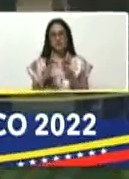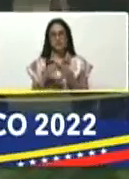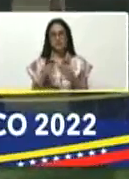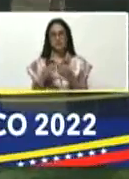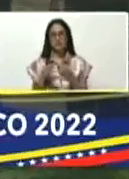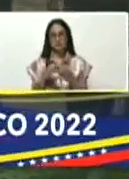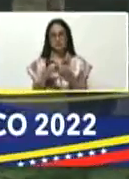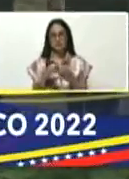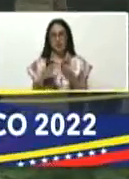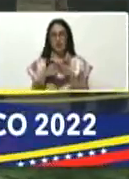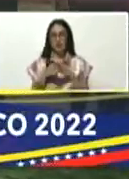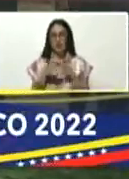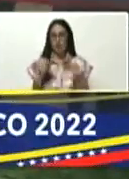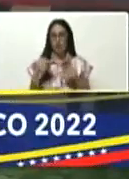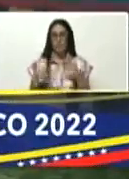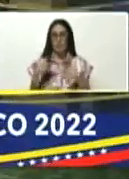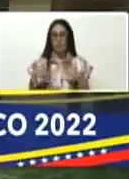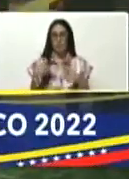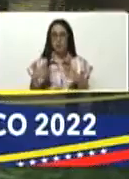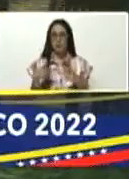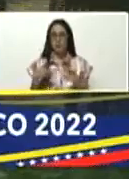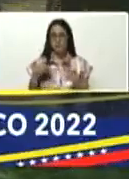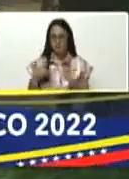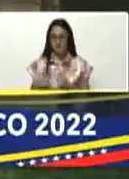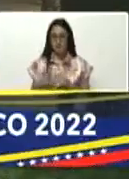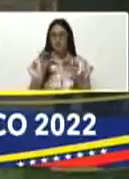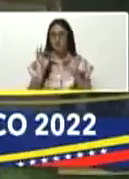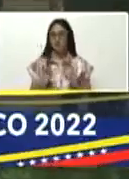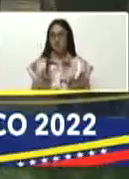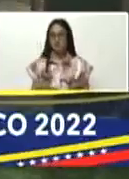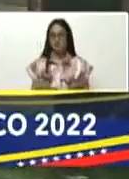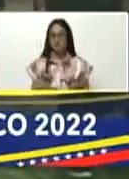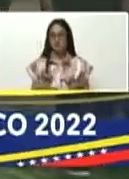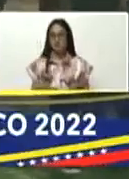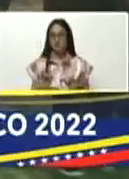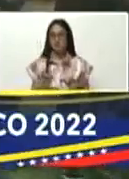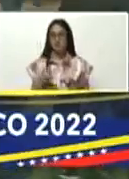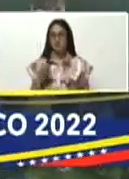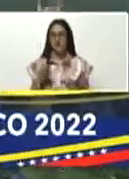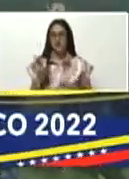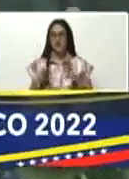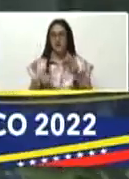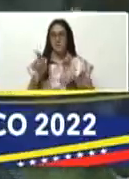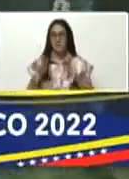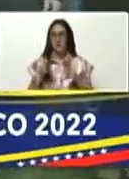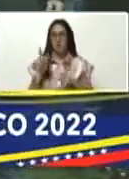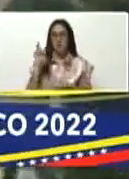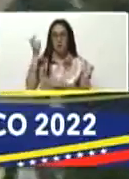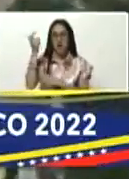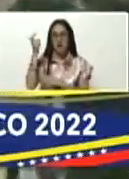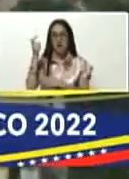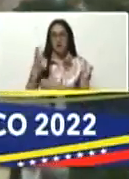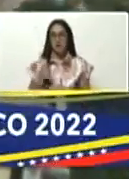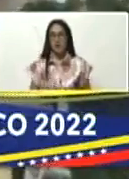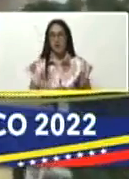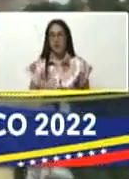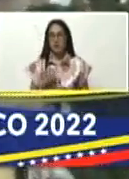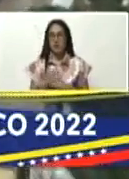con todos los productores. Inaugurada oficialmente esta Expo Guárico, presidente. Como lo